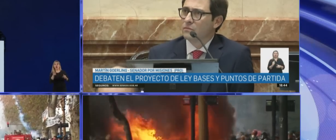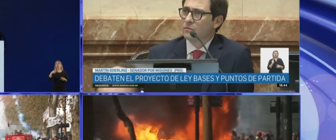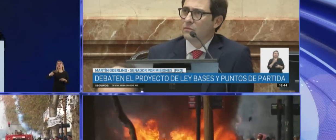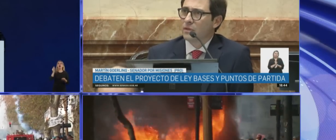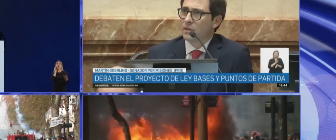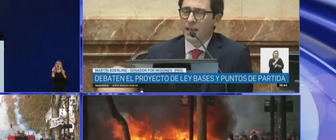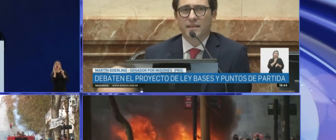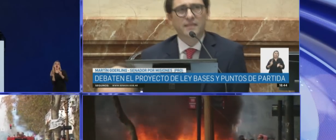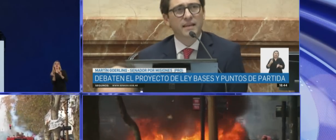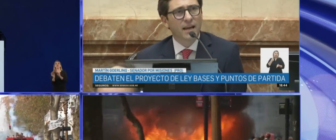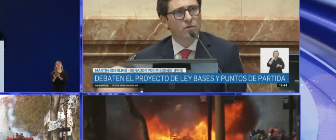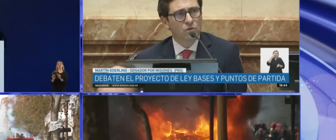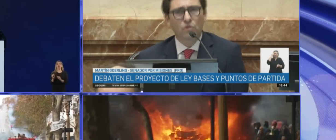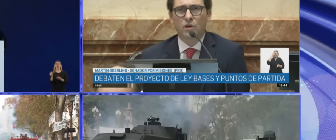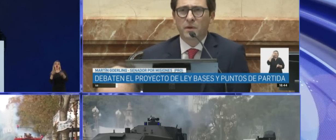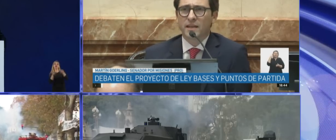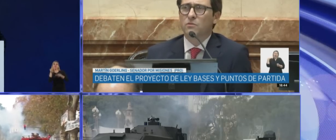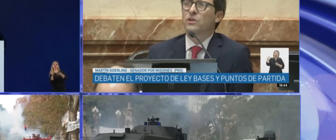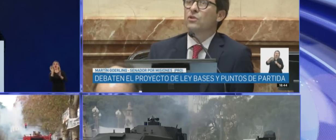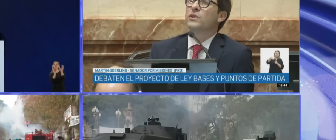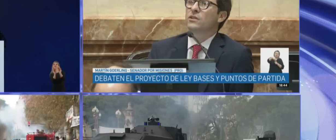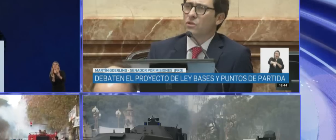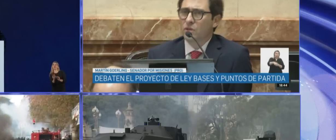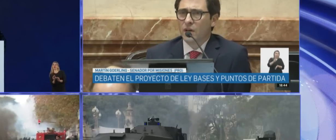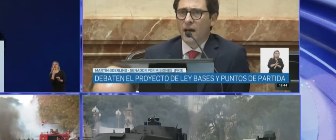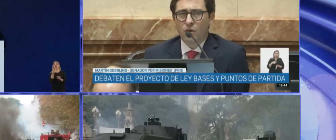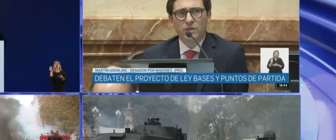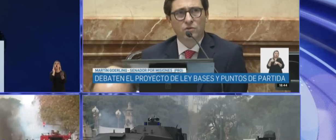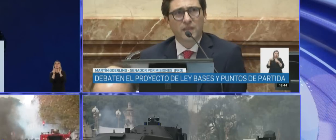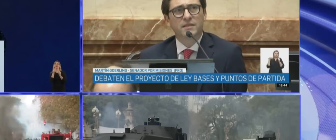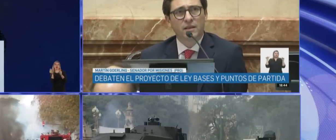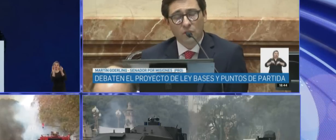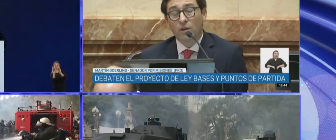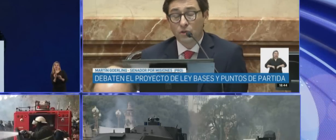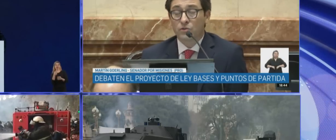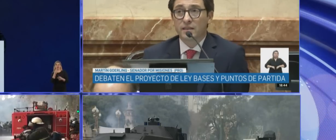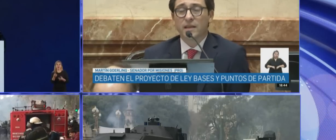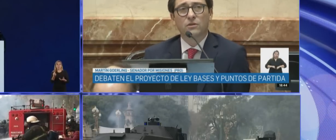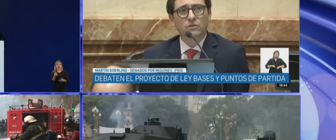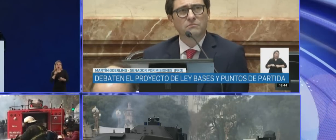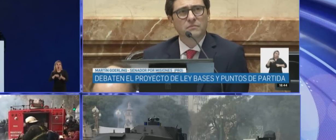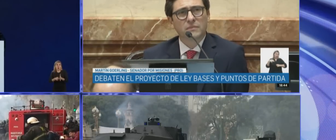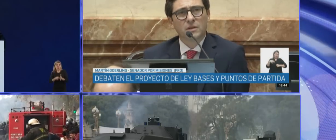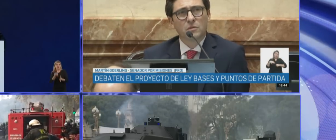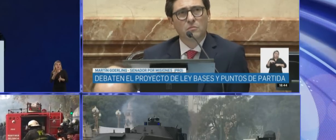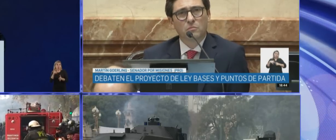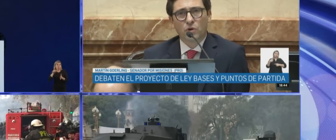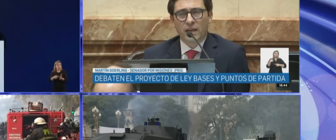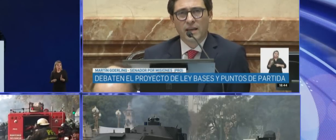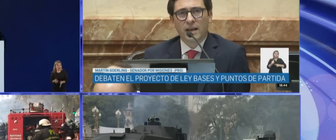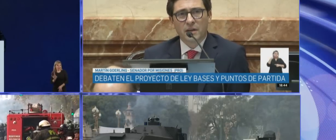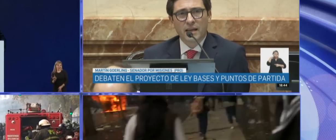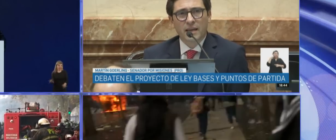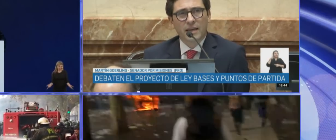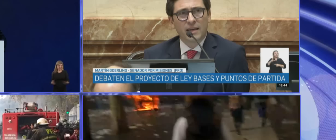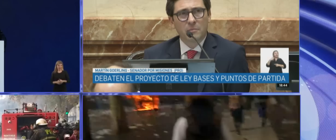cosmética contable. Digo, cosmética contable para ajustar 5 puntos del PBI es bastante